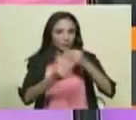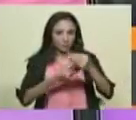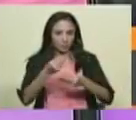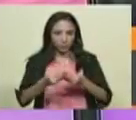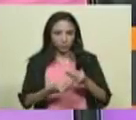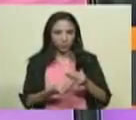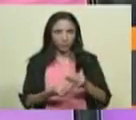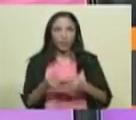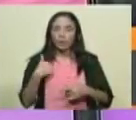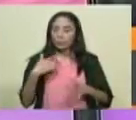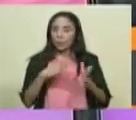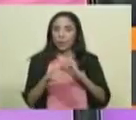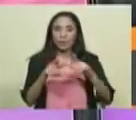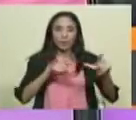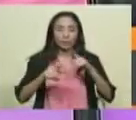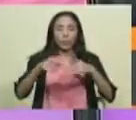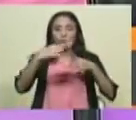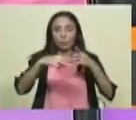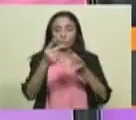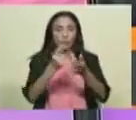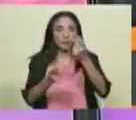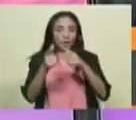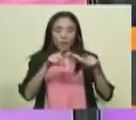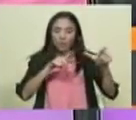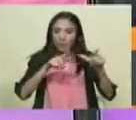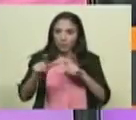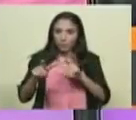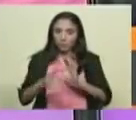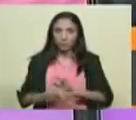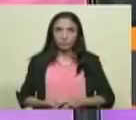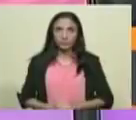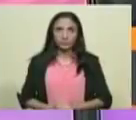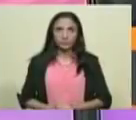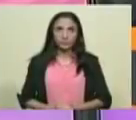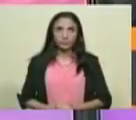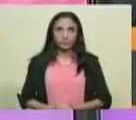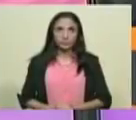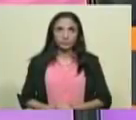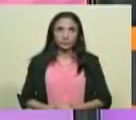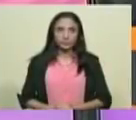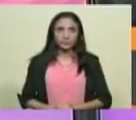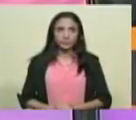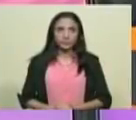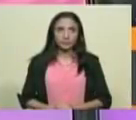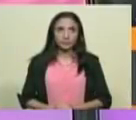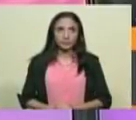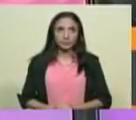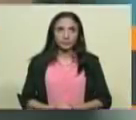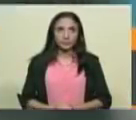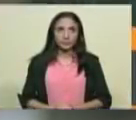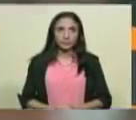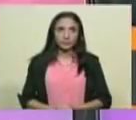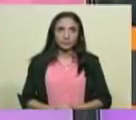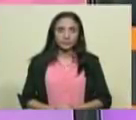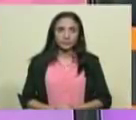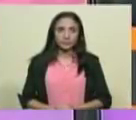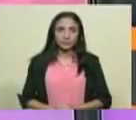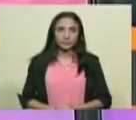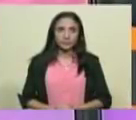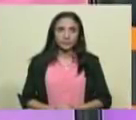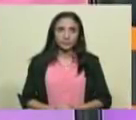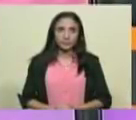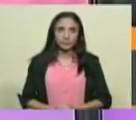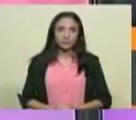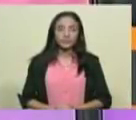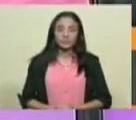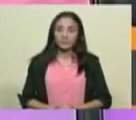los recursos, porque los recursos de la patria son para distribuirlos en igualdad, en felicidad para el pueblo, para defender a la